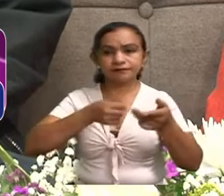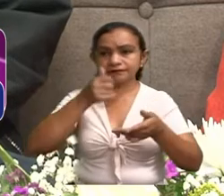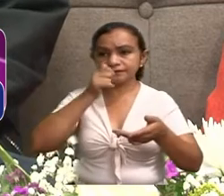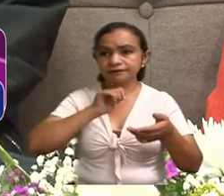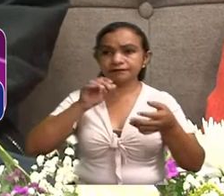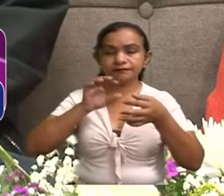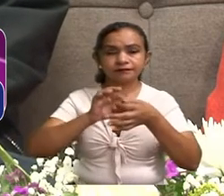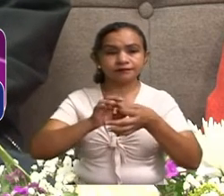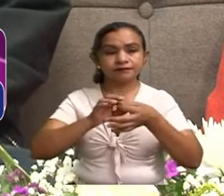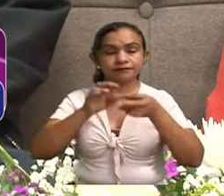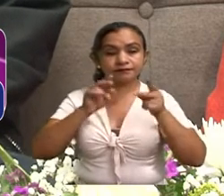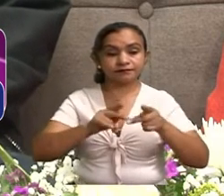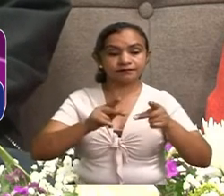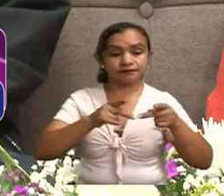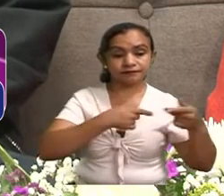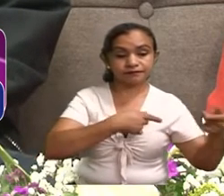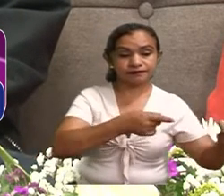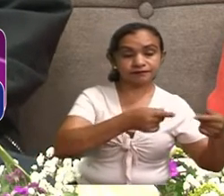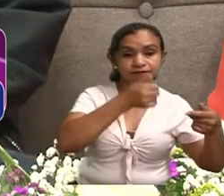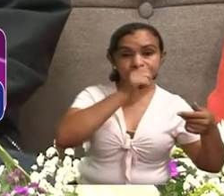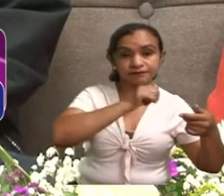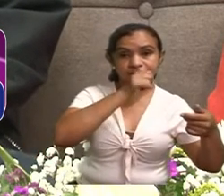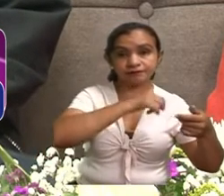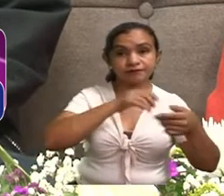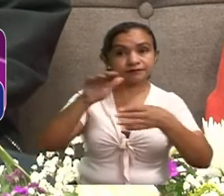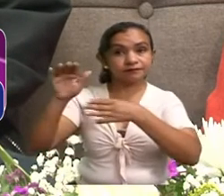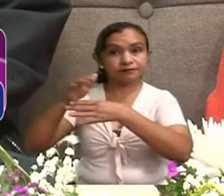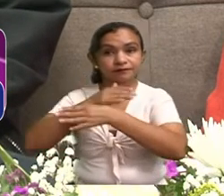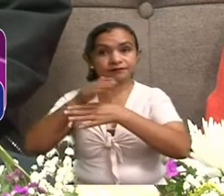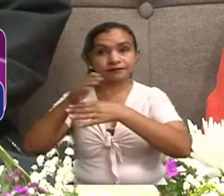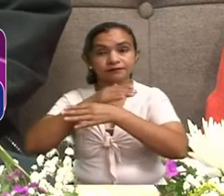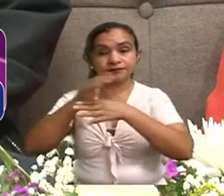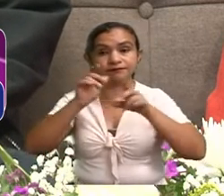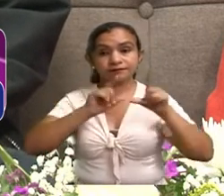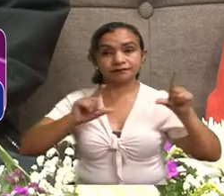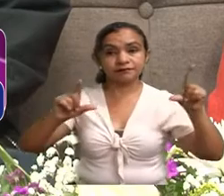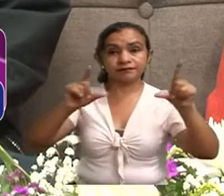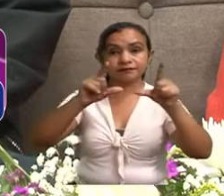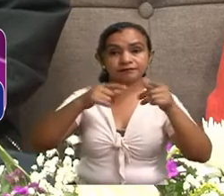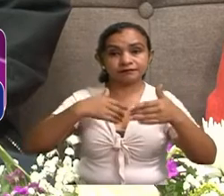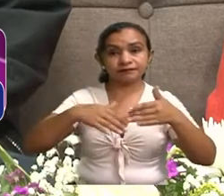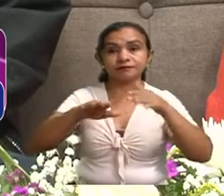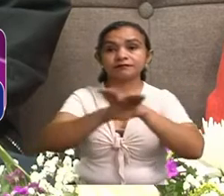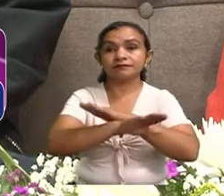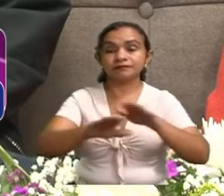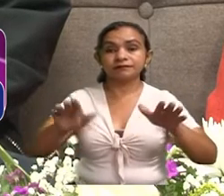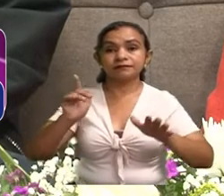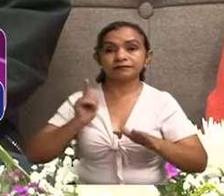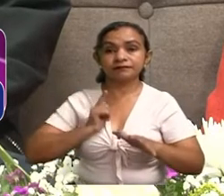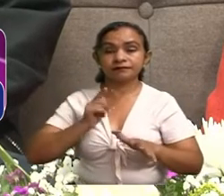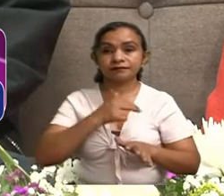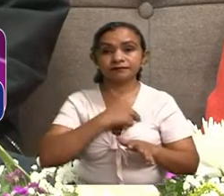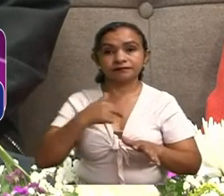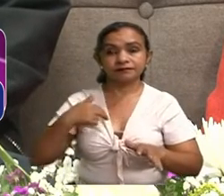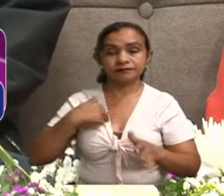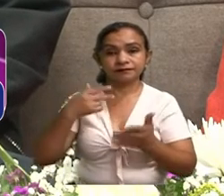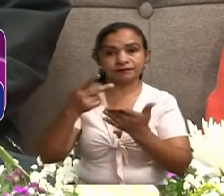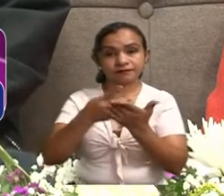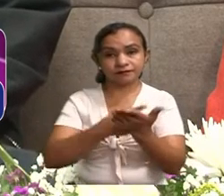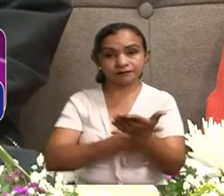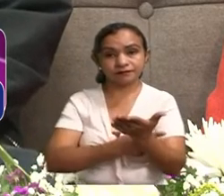cadena de suministro muy importante de cosas que al final tienen que ir al proyecto,